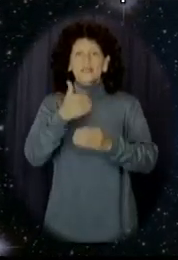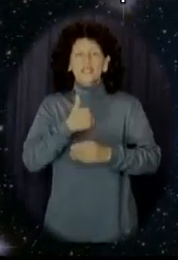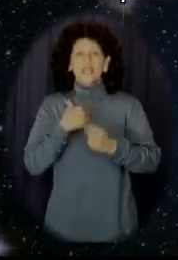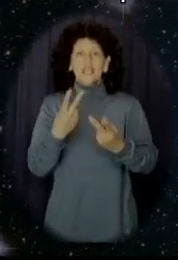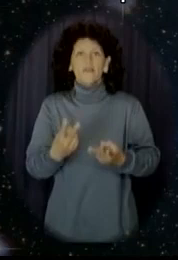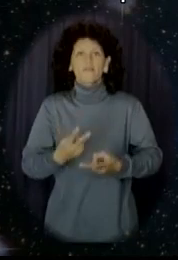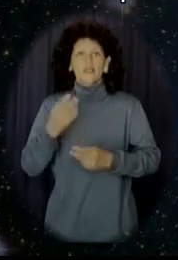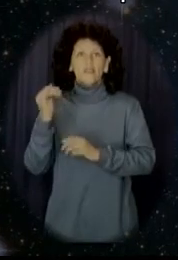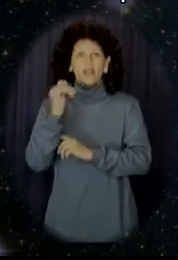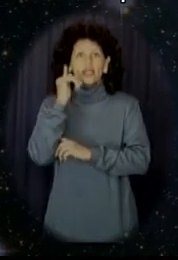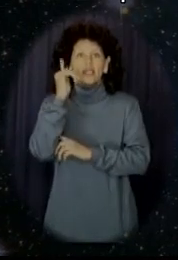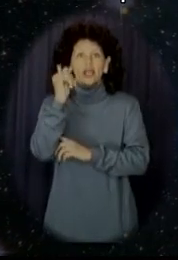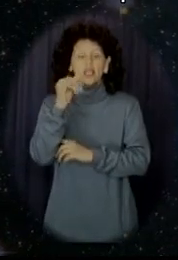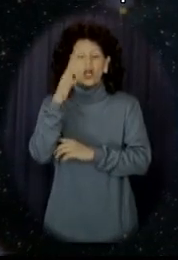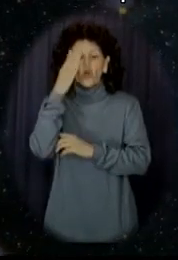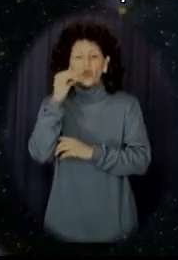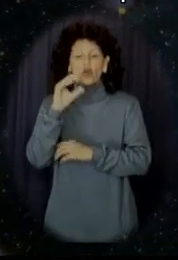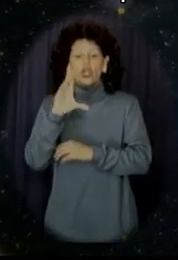tenga vida eterna.